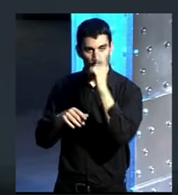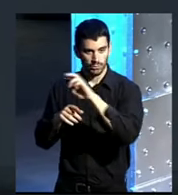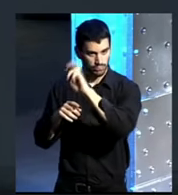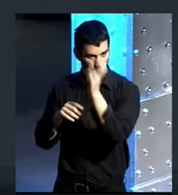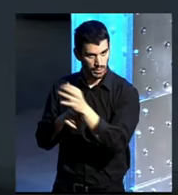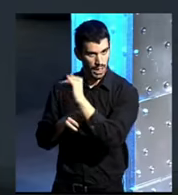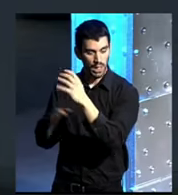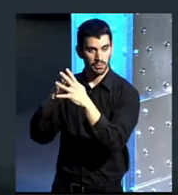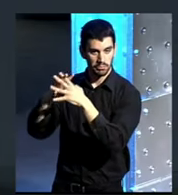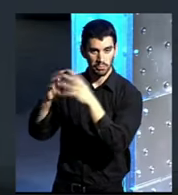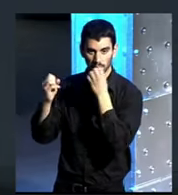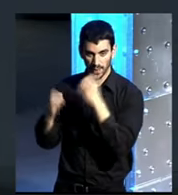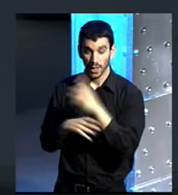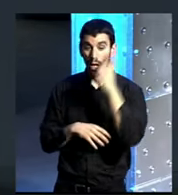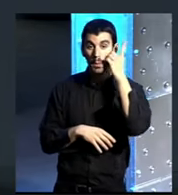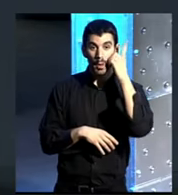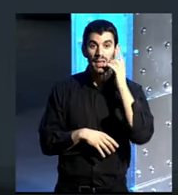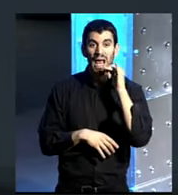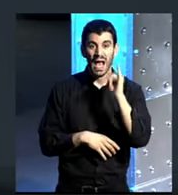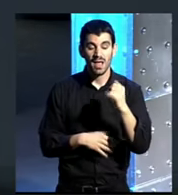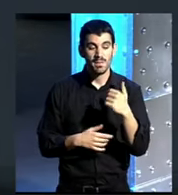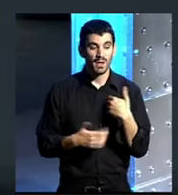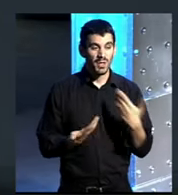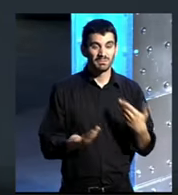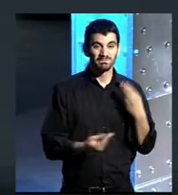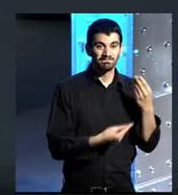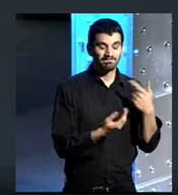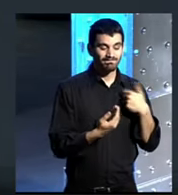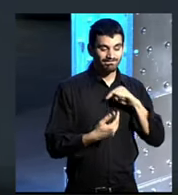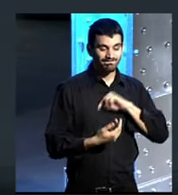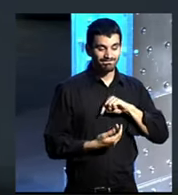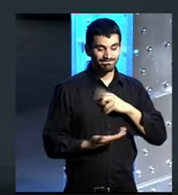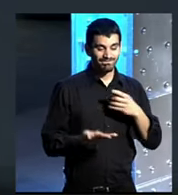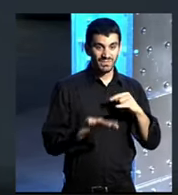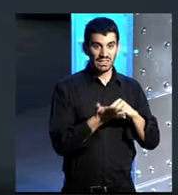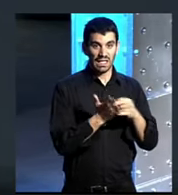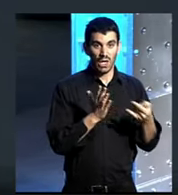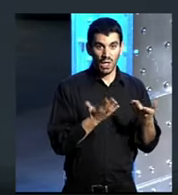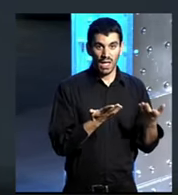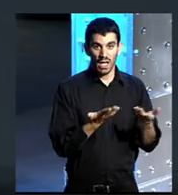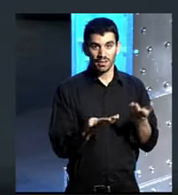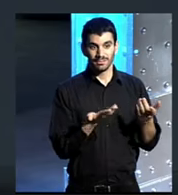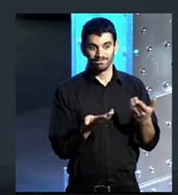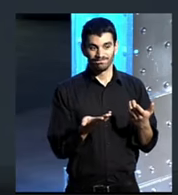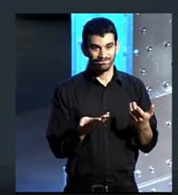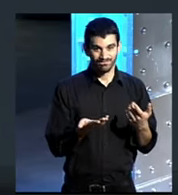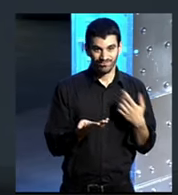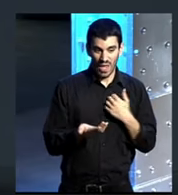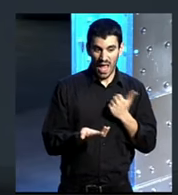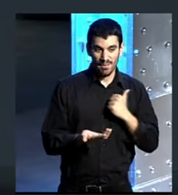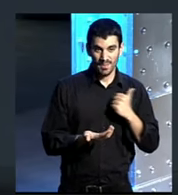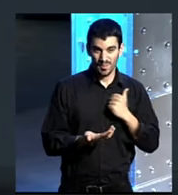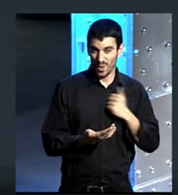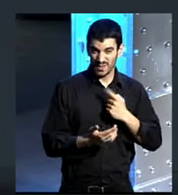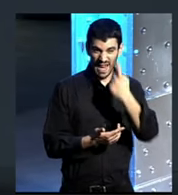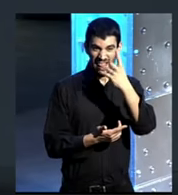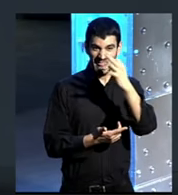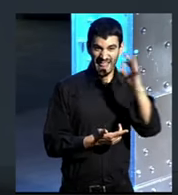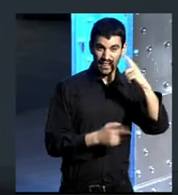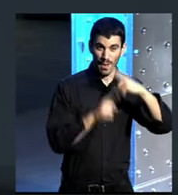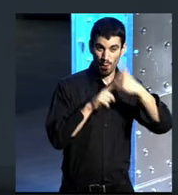tecnología, uno no se siente capacitado para utilizar esa tecnología en la mayor medida posible, como pasa con las